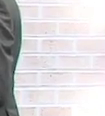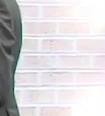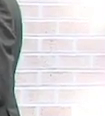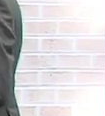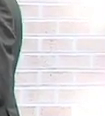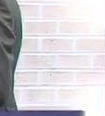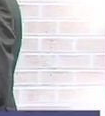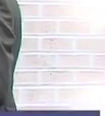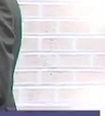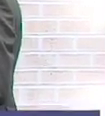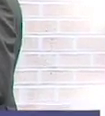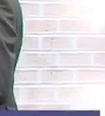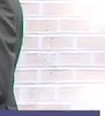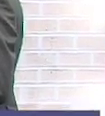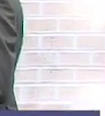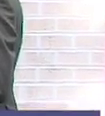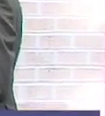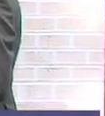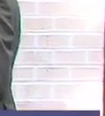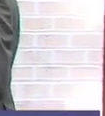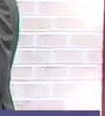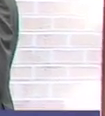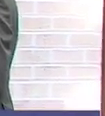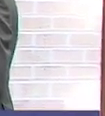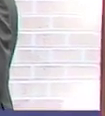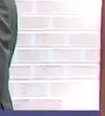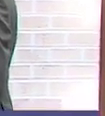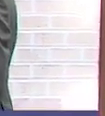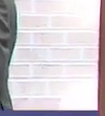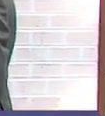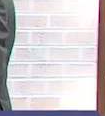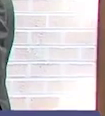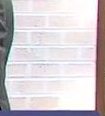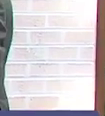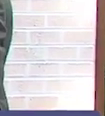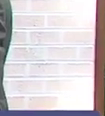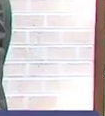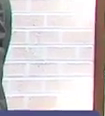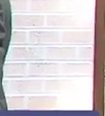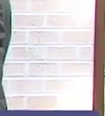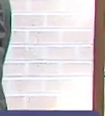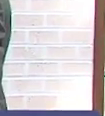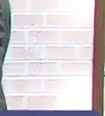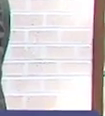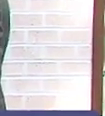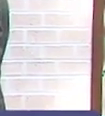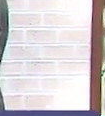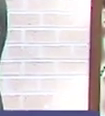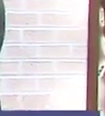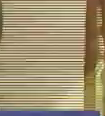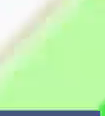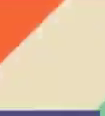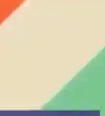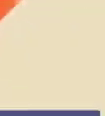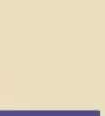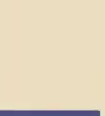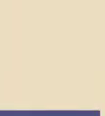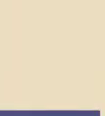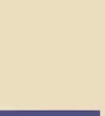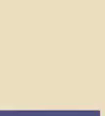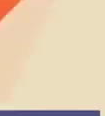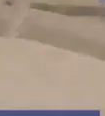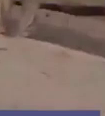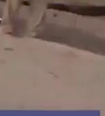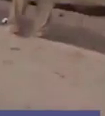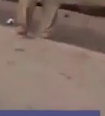Buenos días, Douglas. Buenos días a todo el país. Es como usted lo decía, tercer jornada de este bloqueo indefinido en el municipio de San Julián. Indicarle